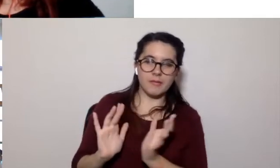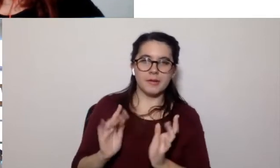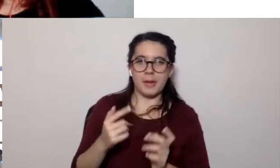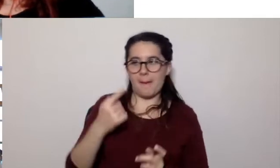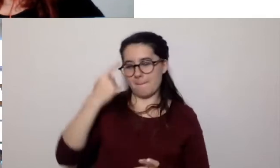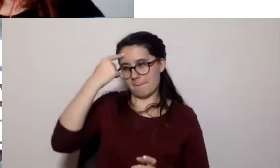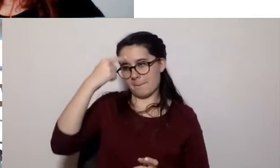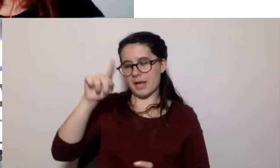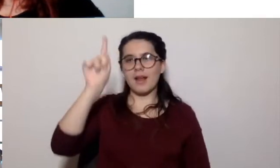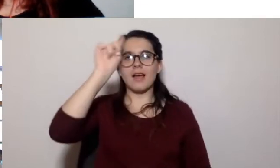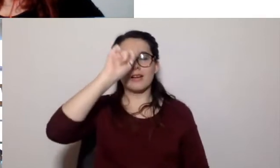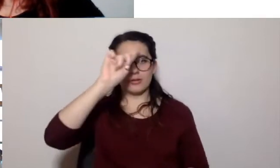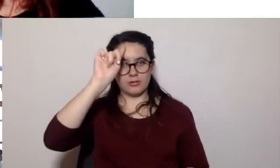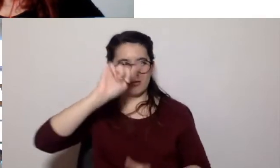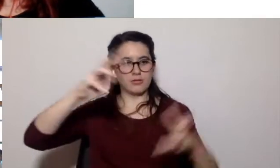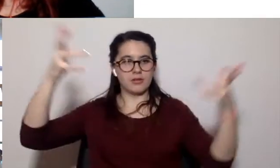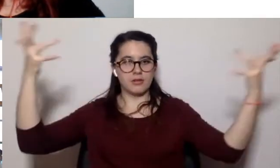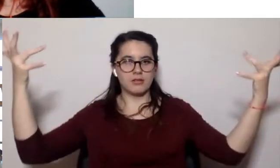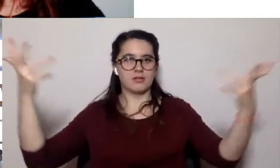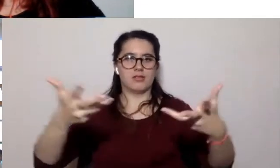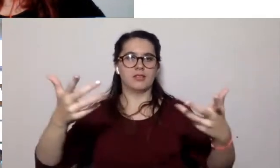hacer para